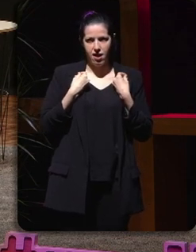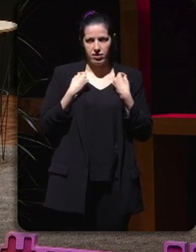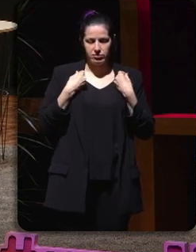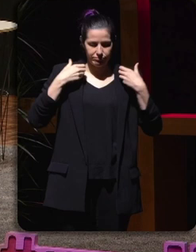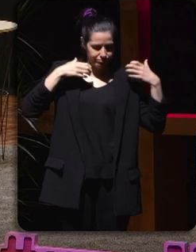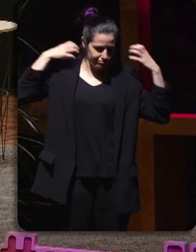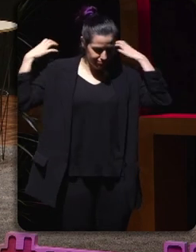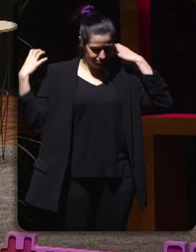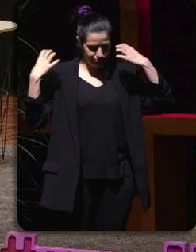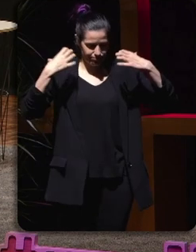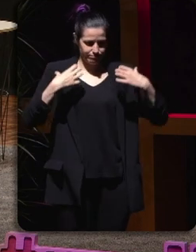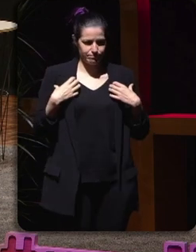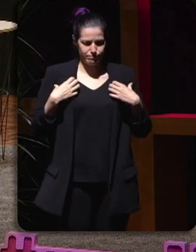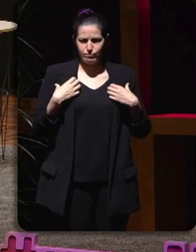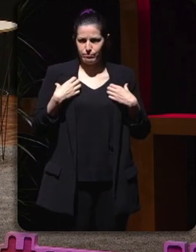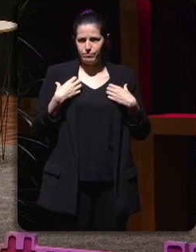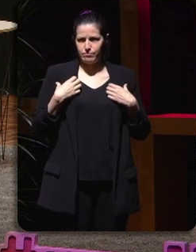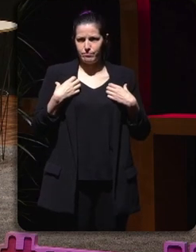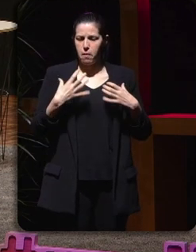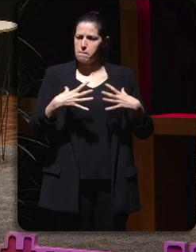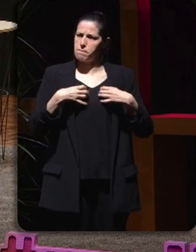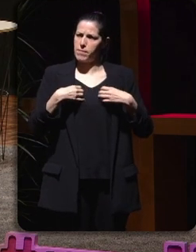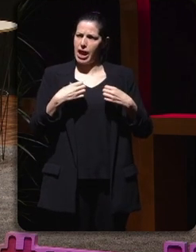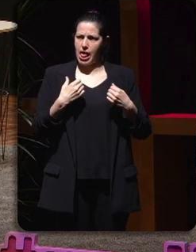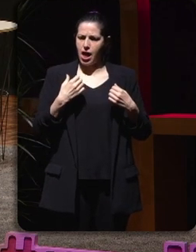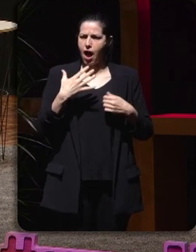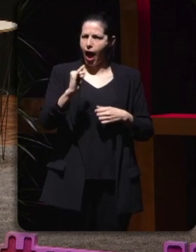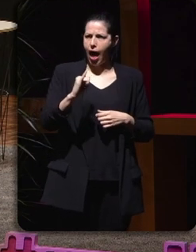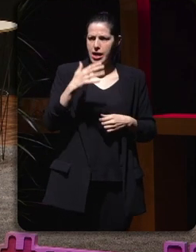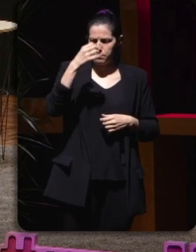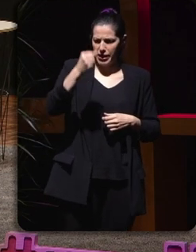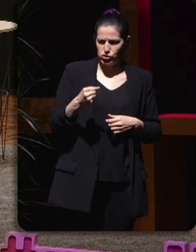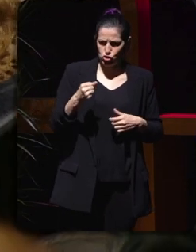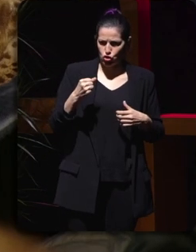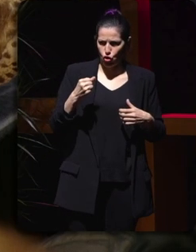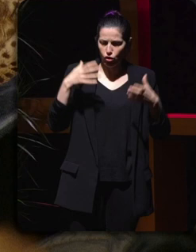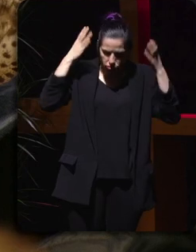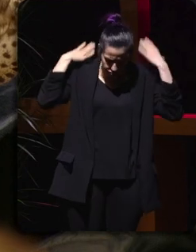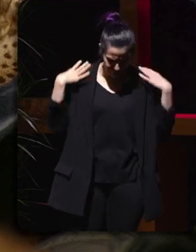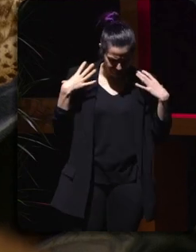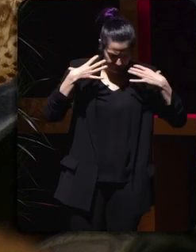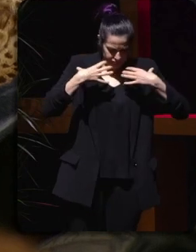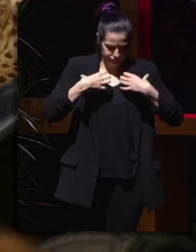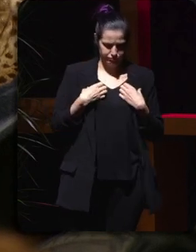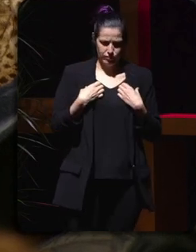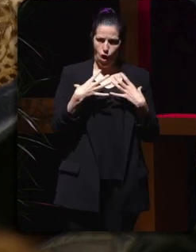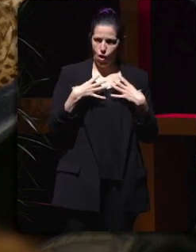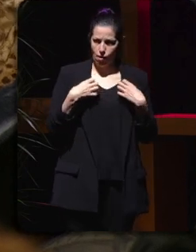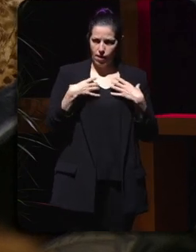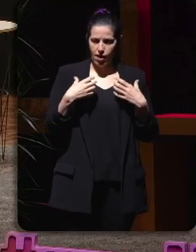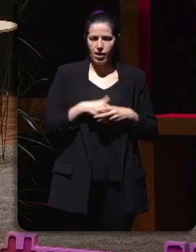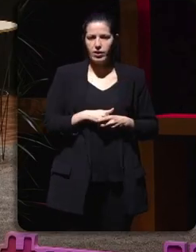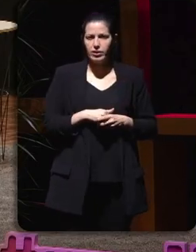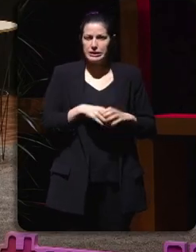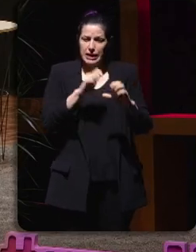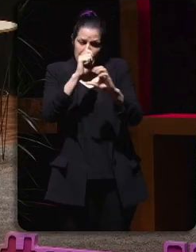de Belén siempre está no el pastorcillo cogiendo a la ovejita por las patas Pues cuando eso se hace en una